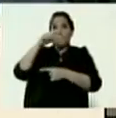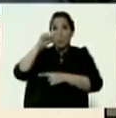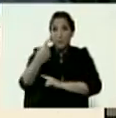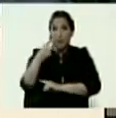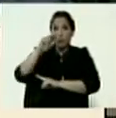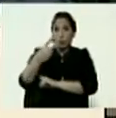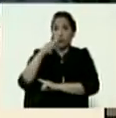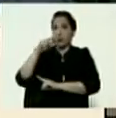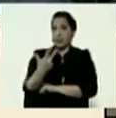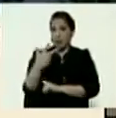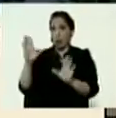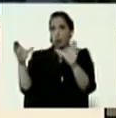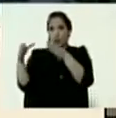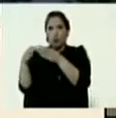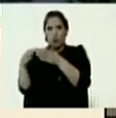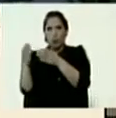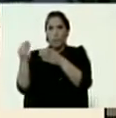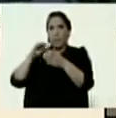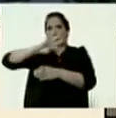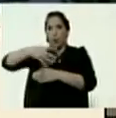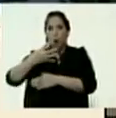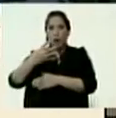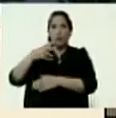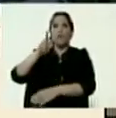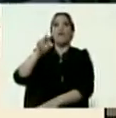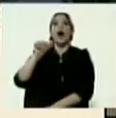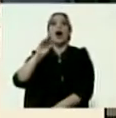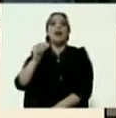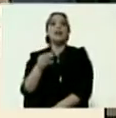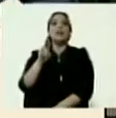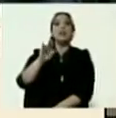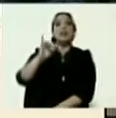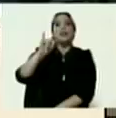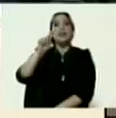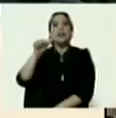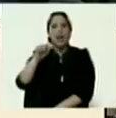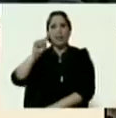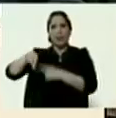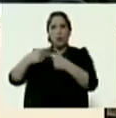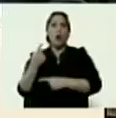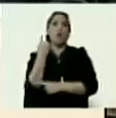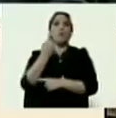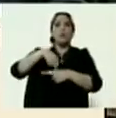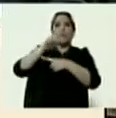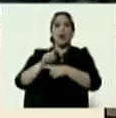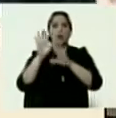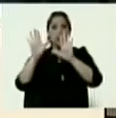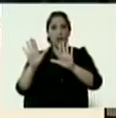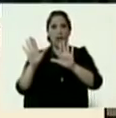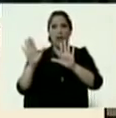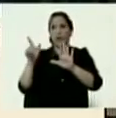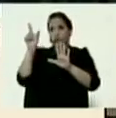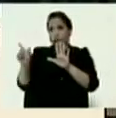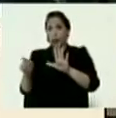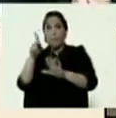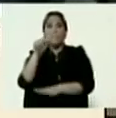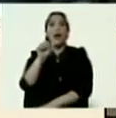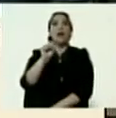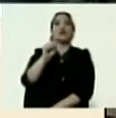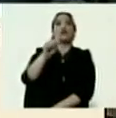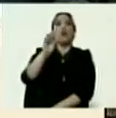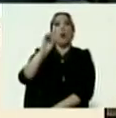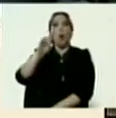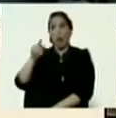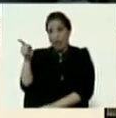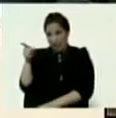el tercero en la banda, más el cuarto que es Vaquita, más uno de los primeros 10 que es alias Pastor Pobre, que es el chofer de Juan